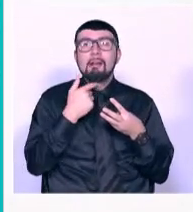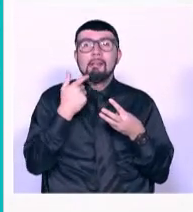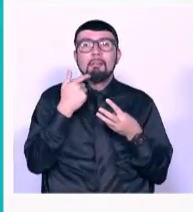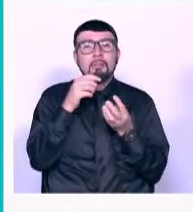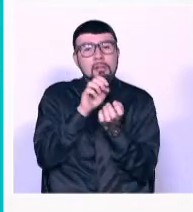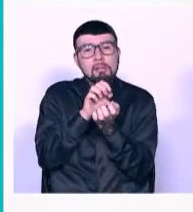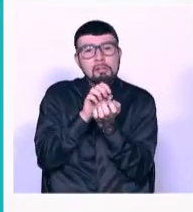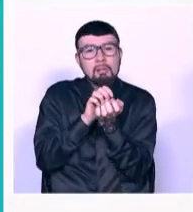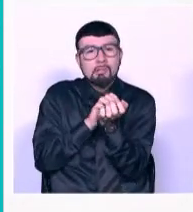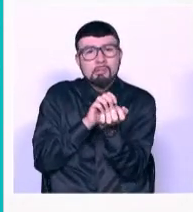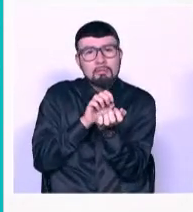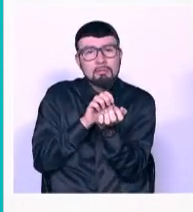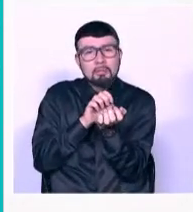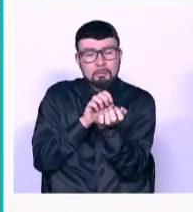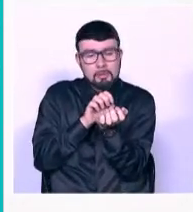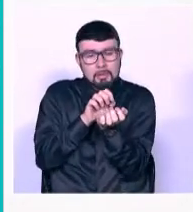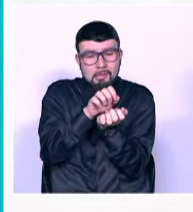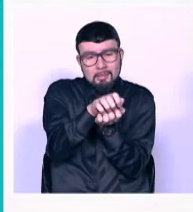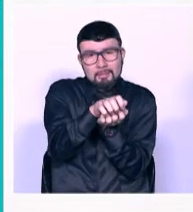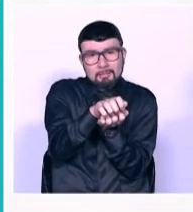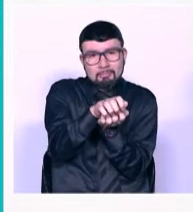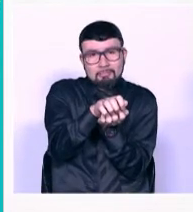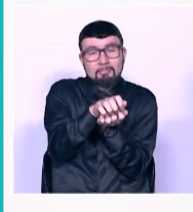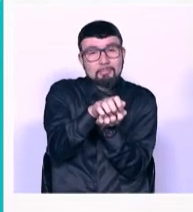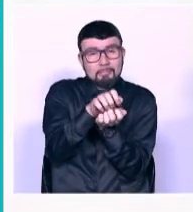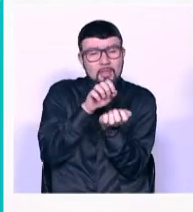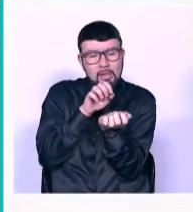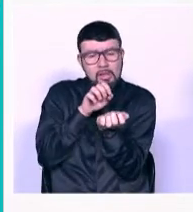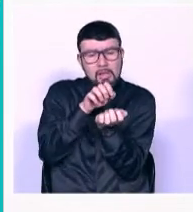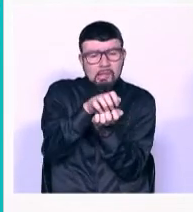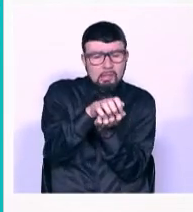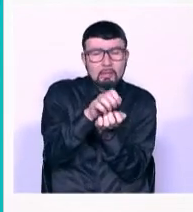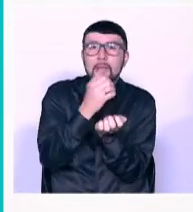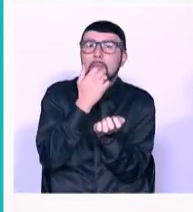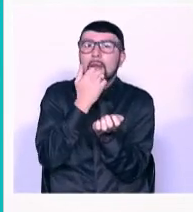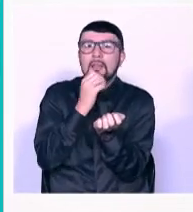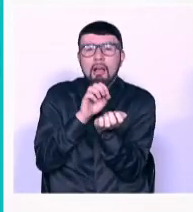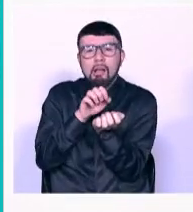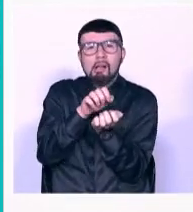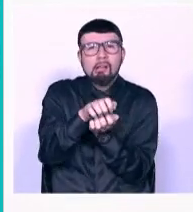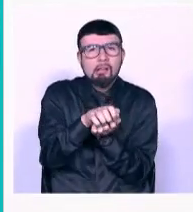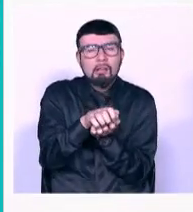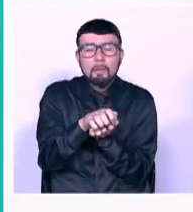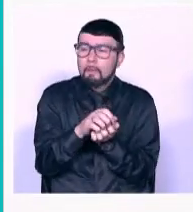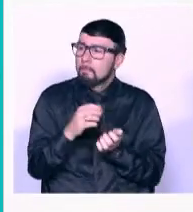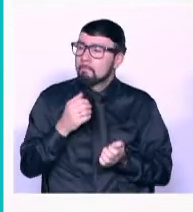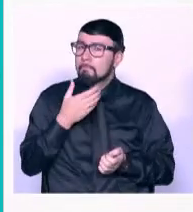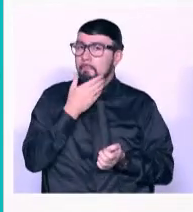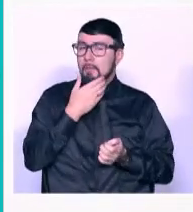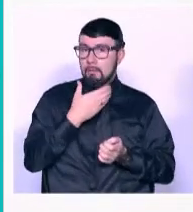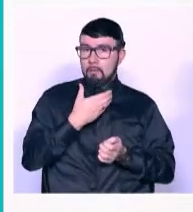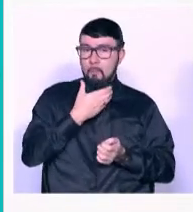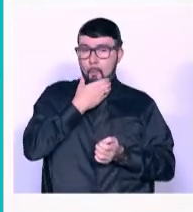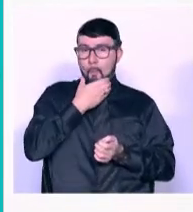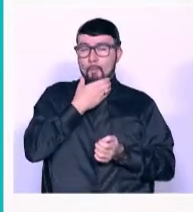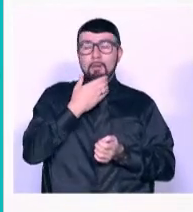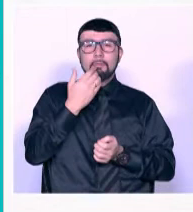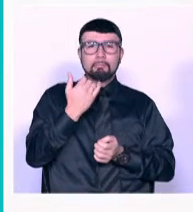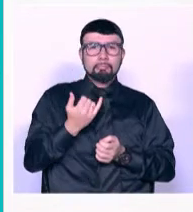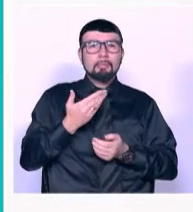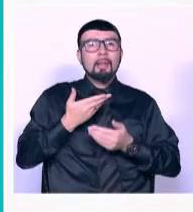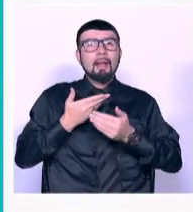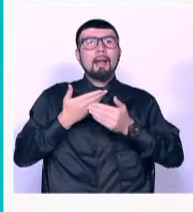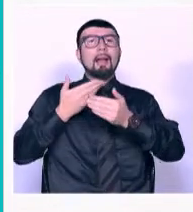la mandíbula hacia adentro. Esta mandíbula hacia adentro hace que el cóndilo de la mandíbula se vaya hacia